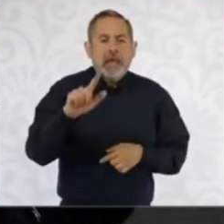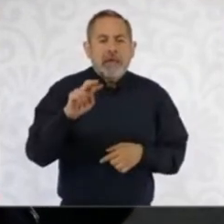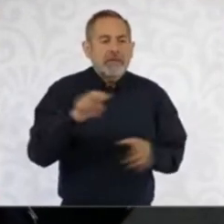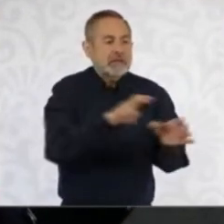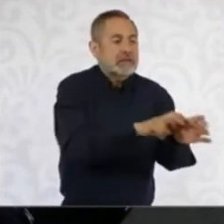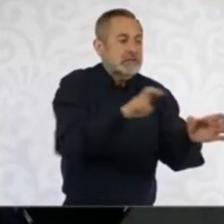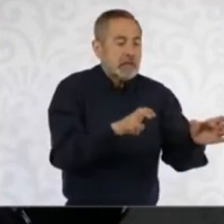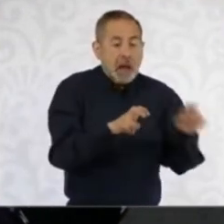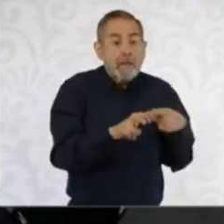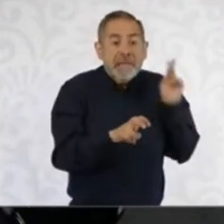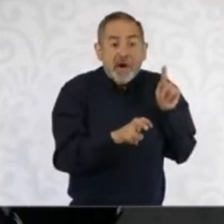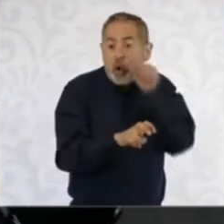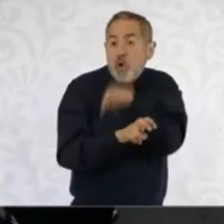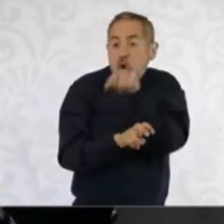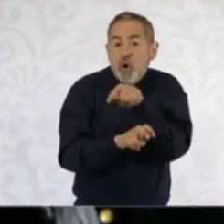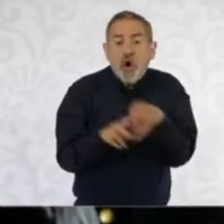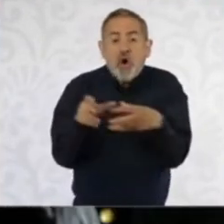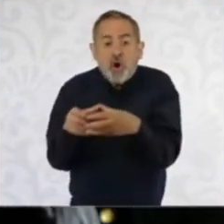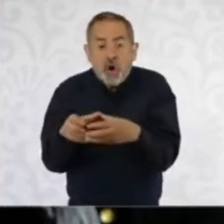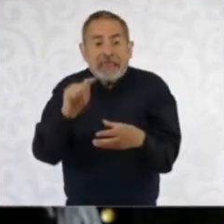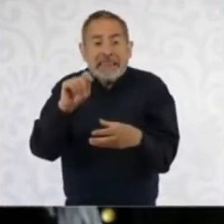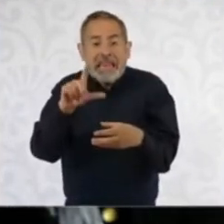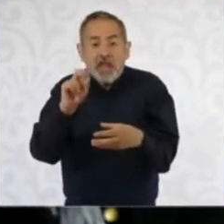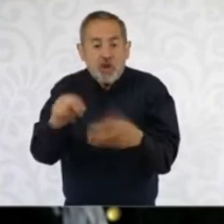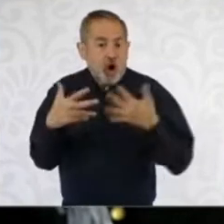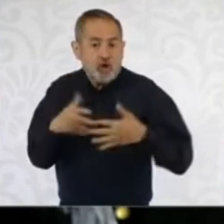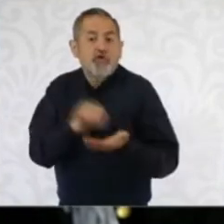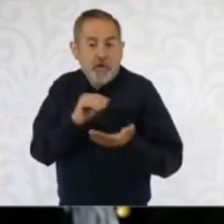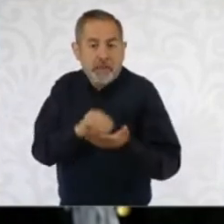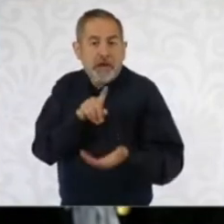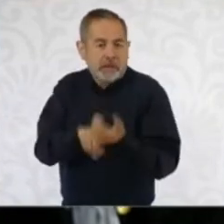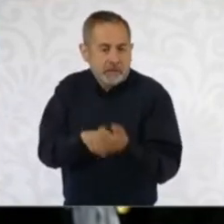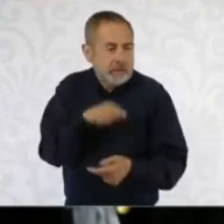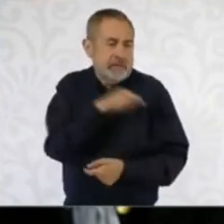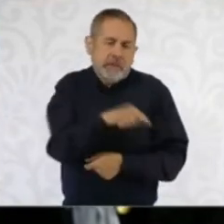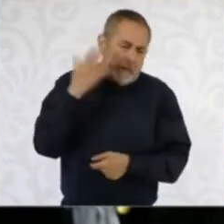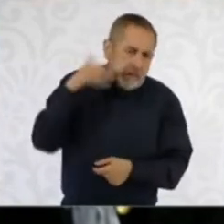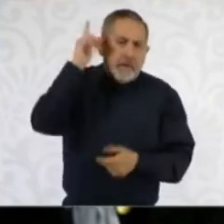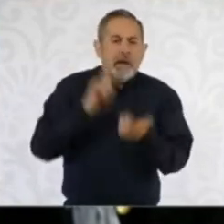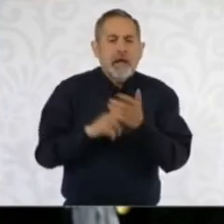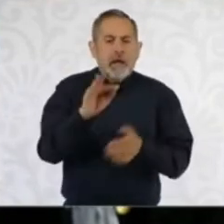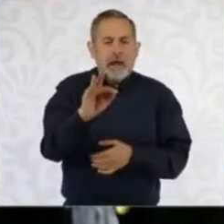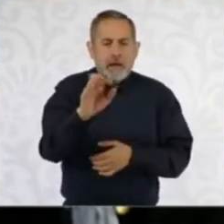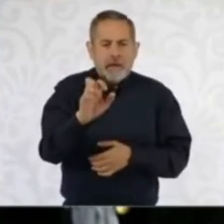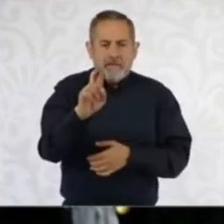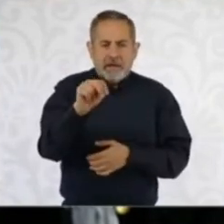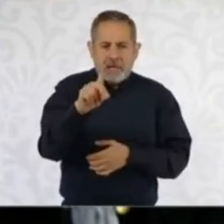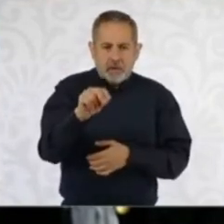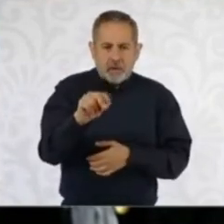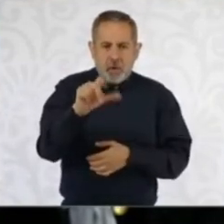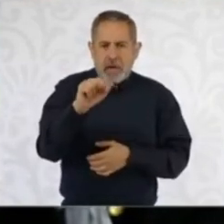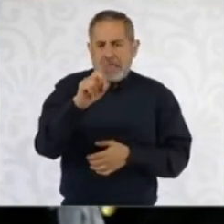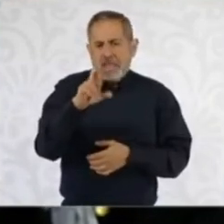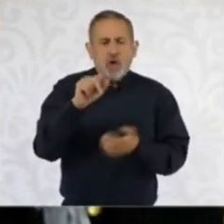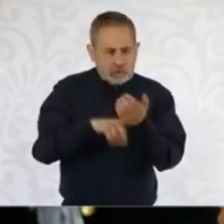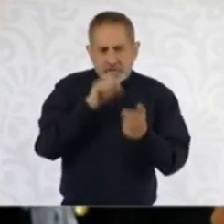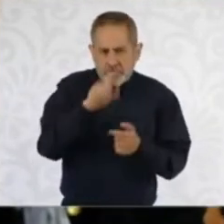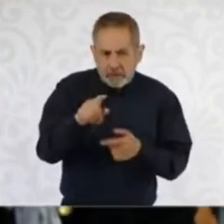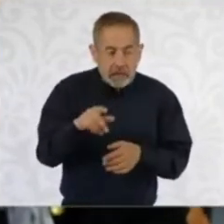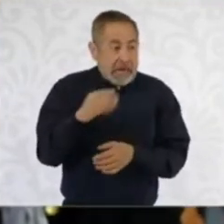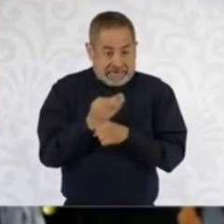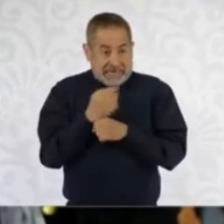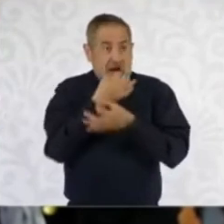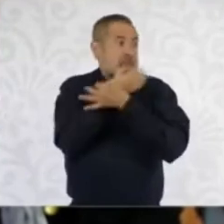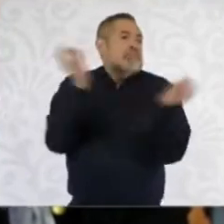separó de la Fundación Teletón. También al frente de esta fundación estuvo en su momento Fernando Landeros y estuvo presente en este